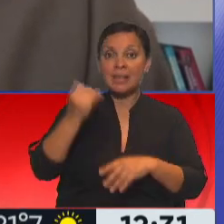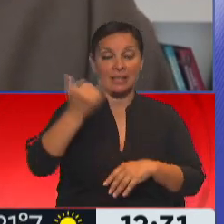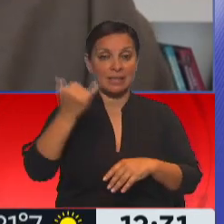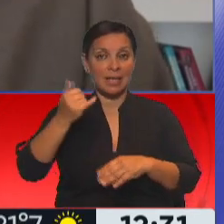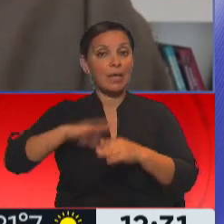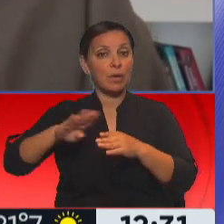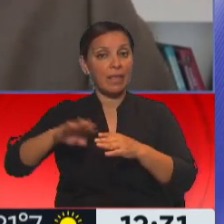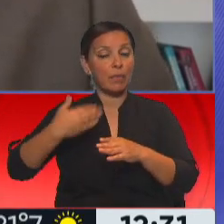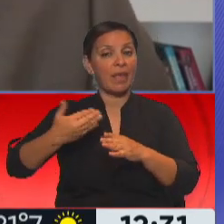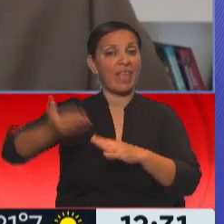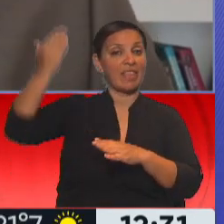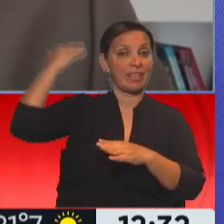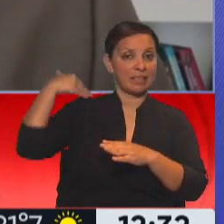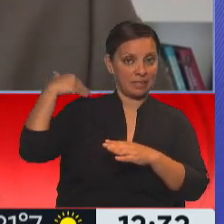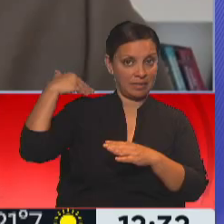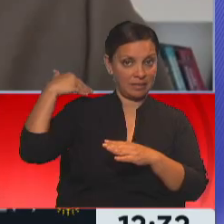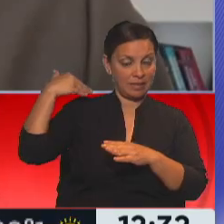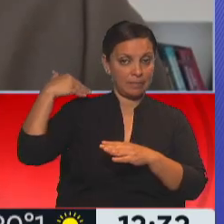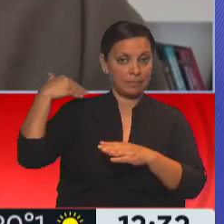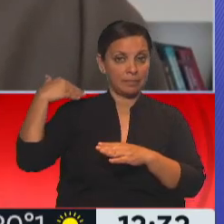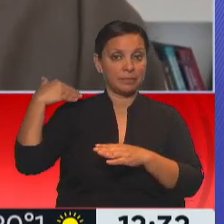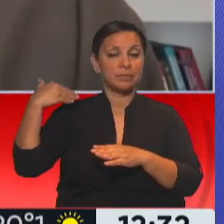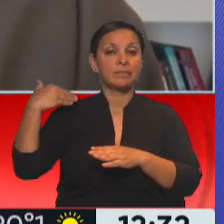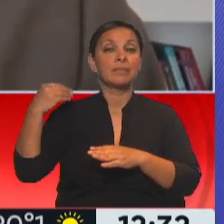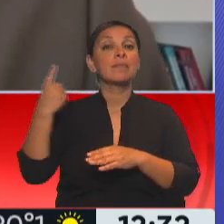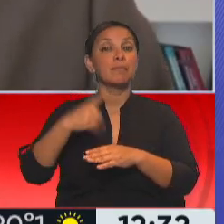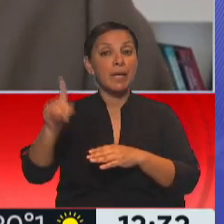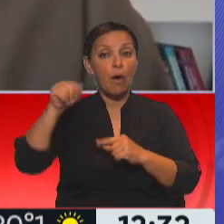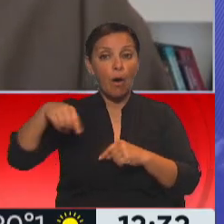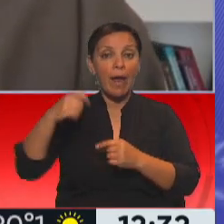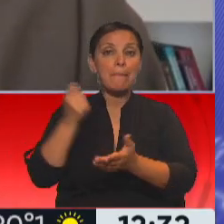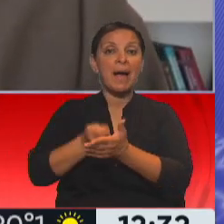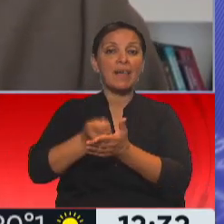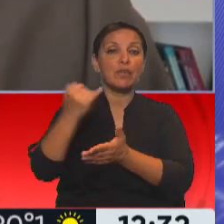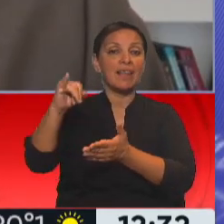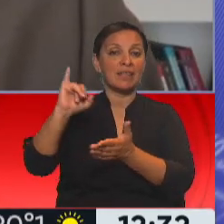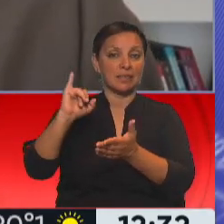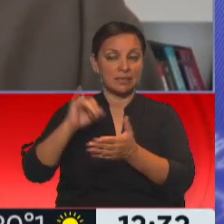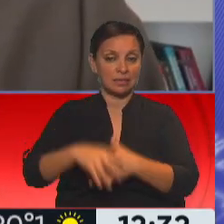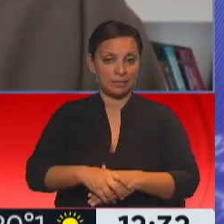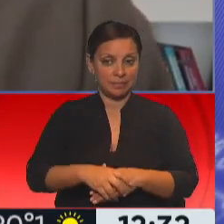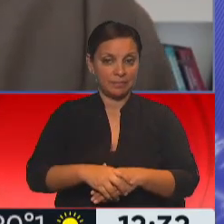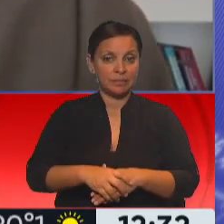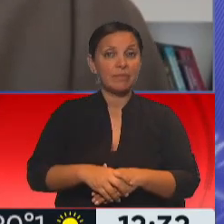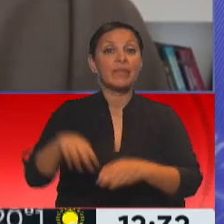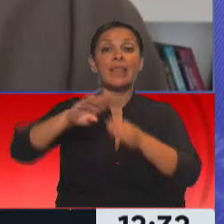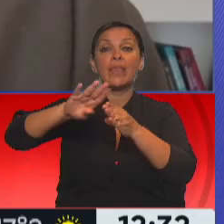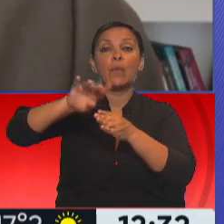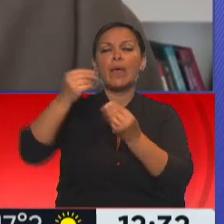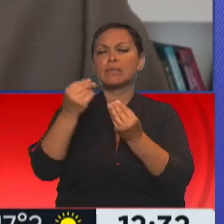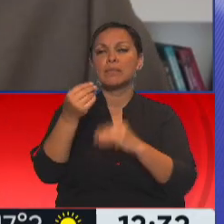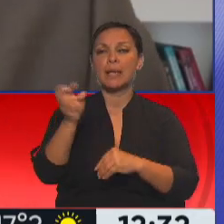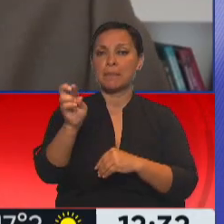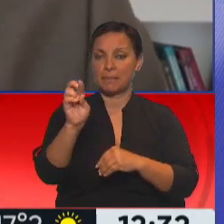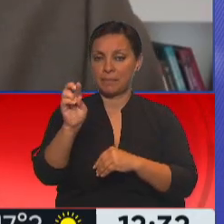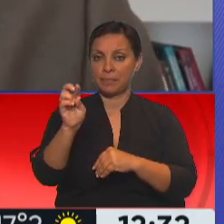de antes, ¿sí? Tenemos una deuda importante, pero estamos pagando los intereses de la deuda. Y como la deuda es en dólares y el dólar tiene inflación,